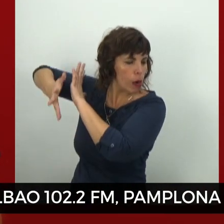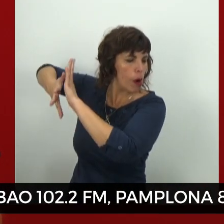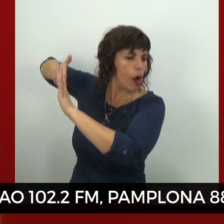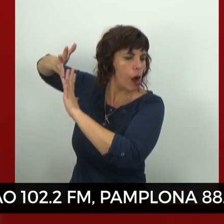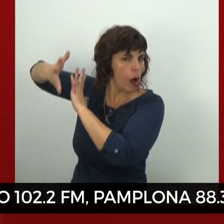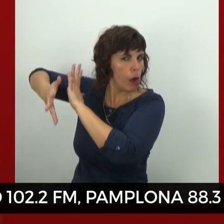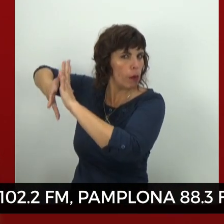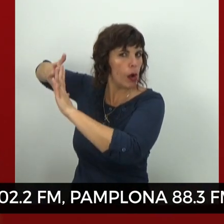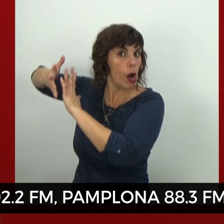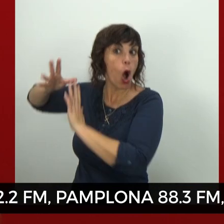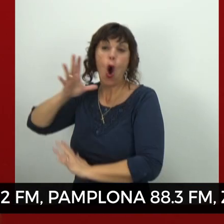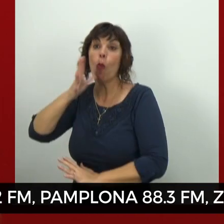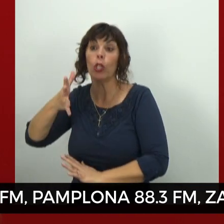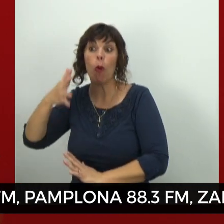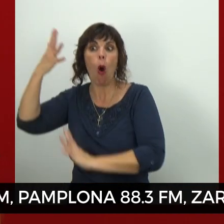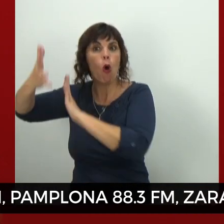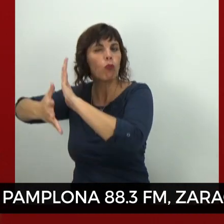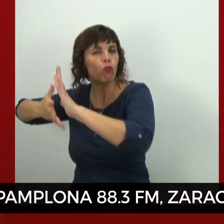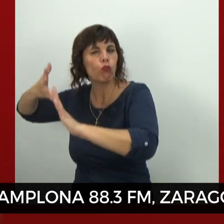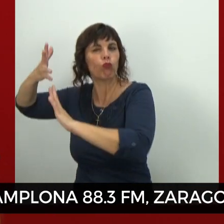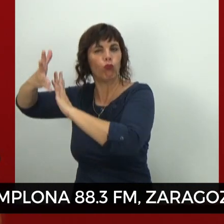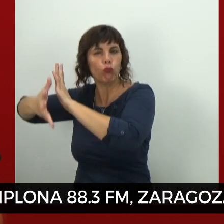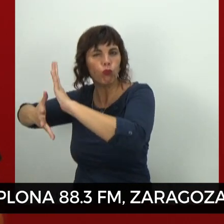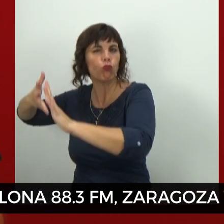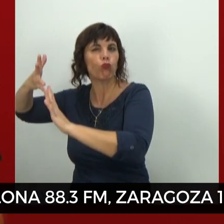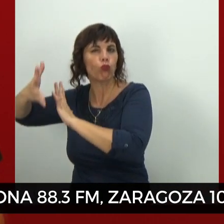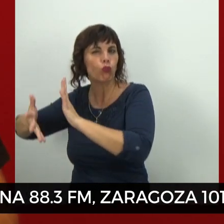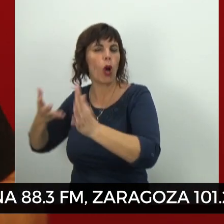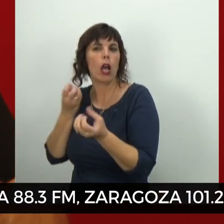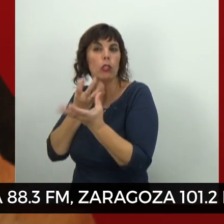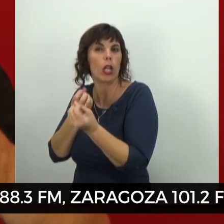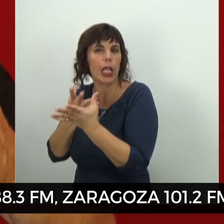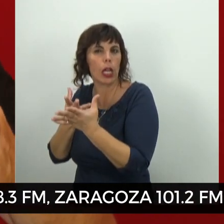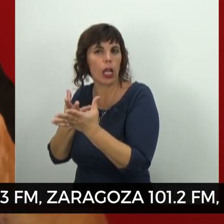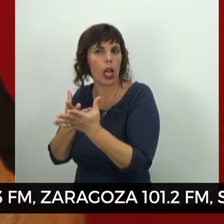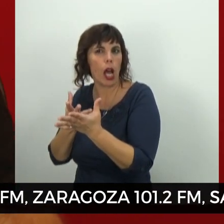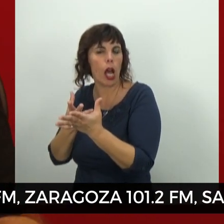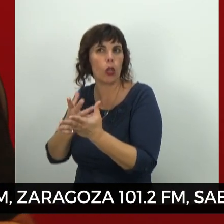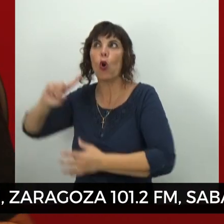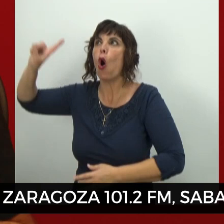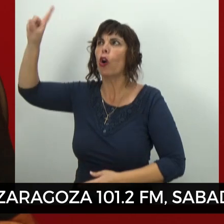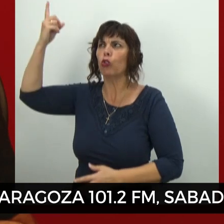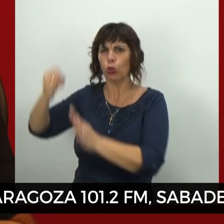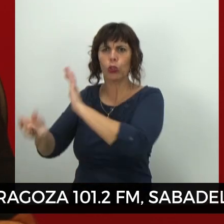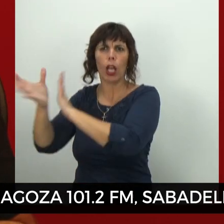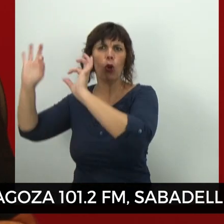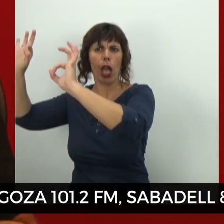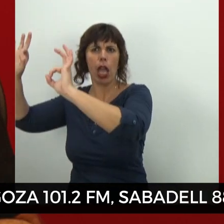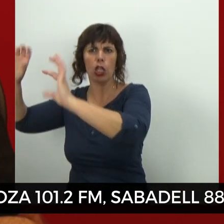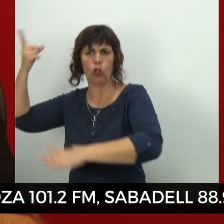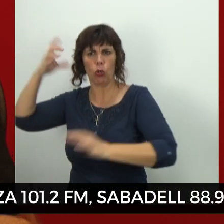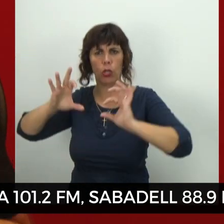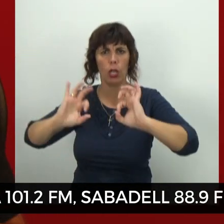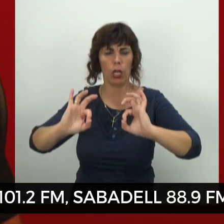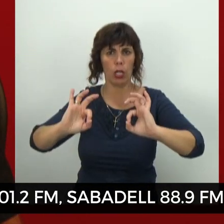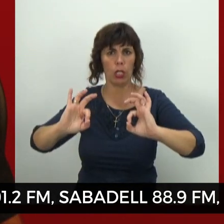recuerda a la creación sobre el Creador. Cuando alguien lee la Biblia en voz alta,